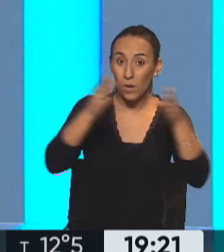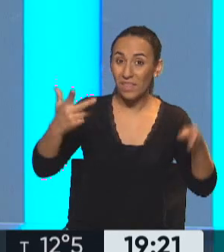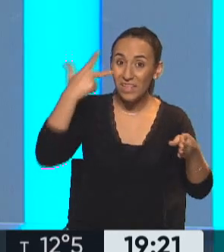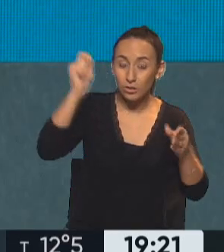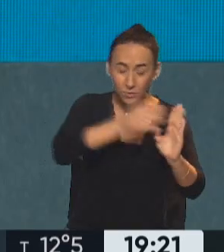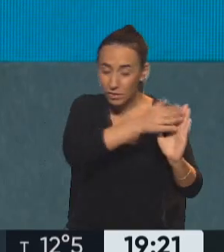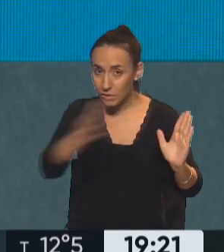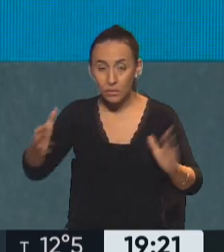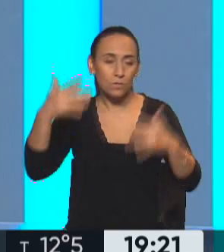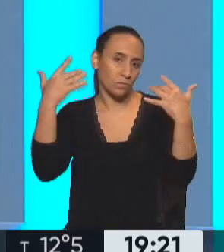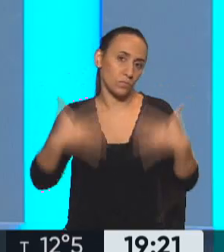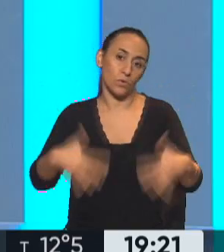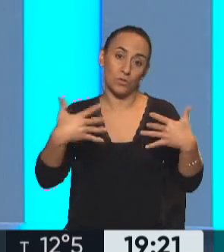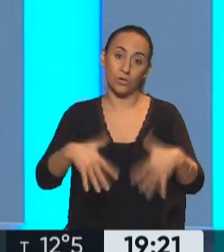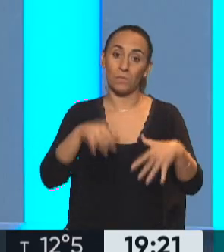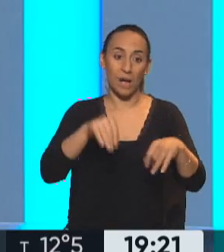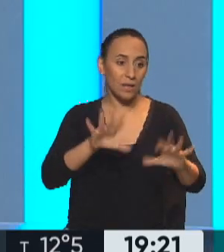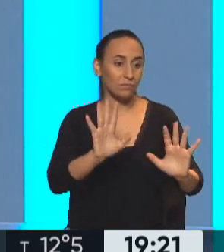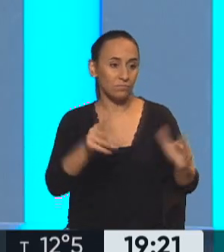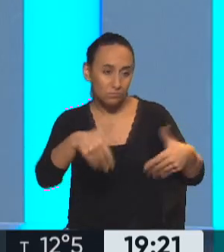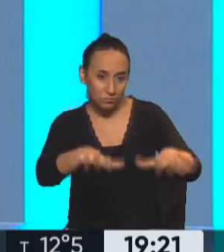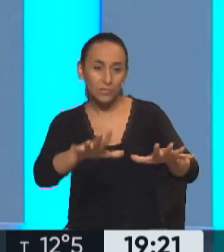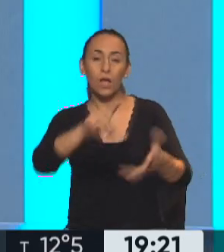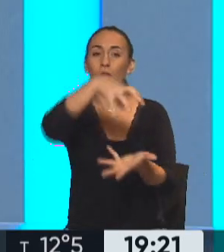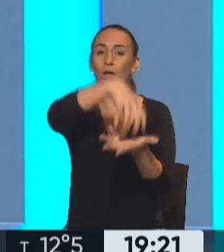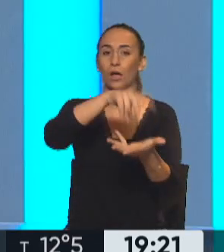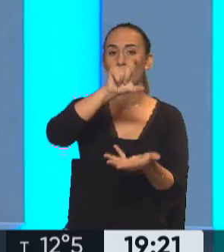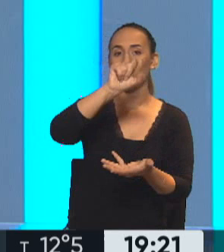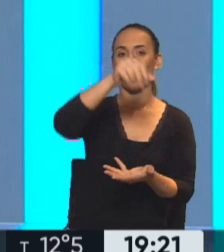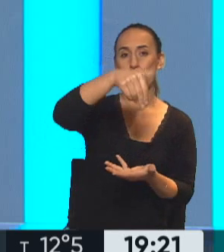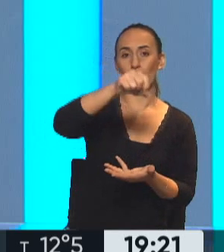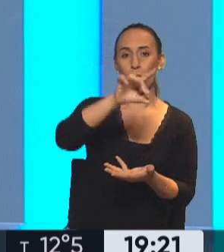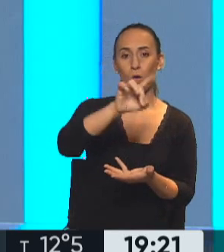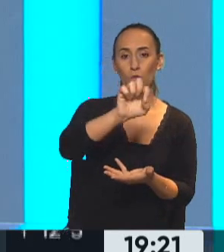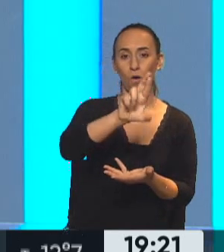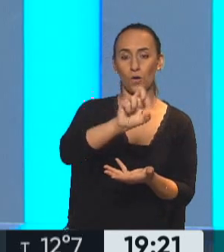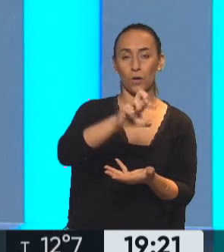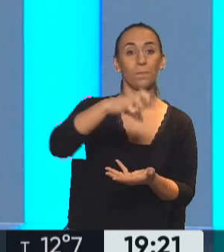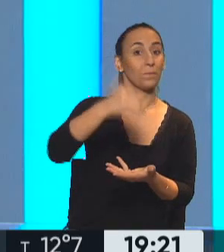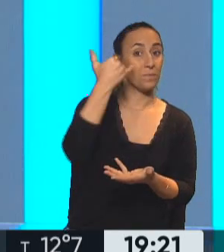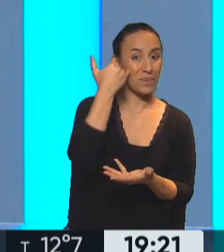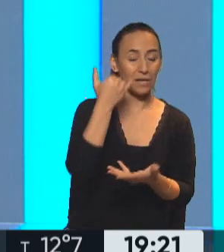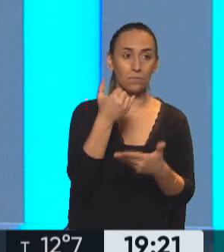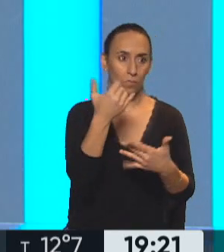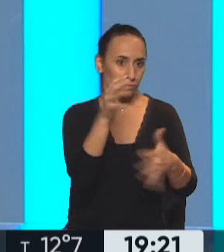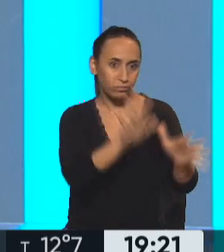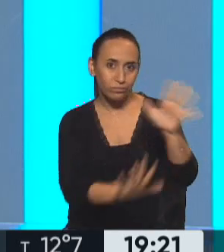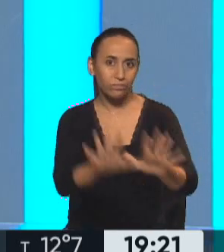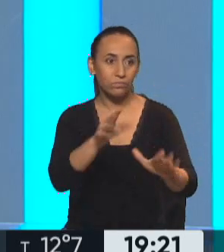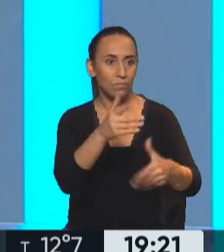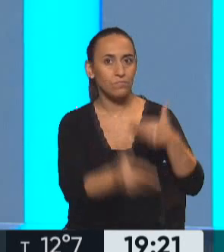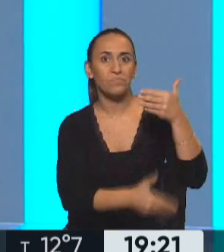Claro. Y dejar funcionando los Qué tribunales bueno. de Comodoro Pi. ¿En qué año? Y esto fue en el